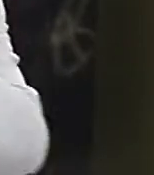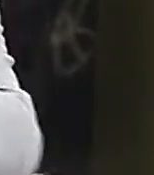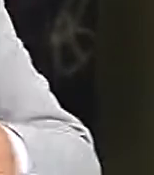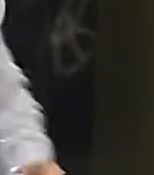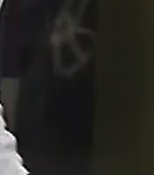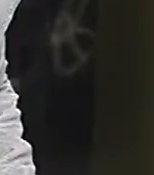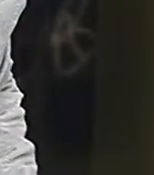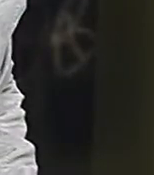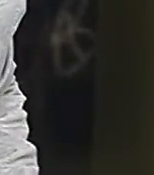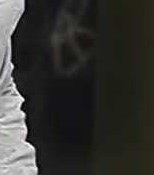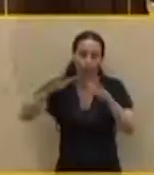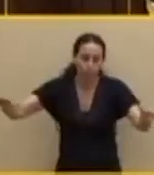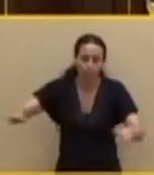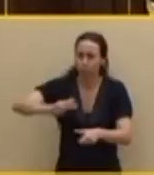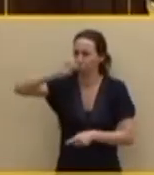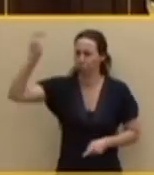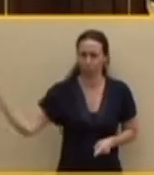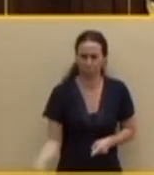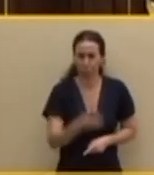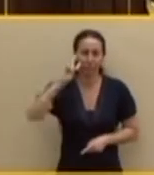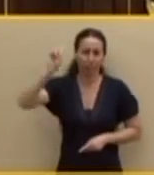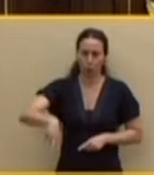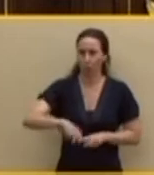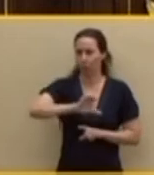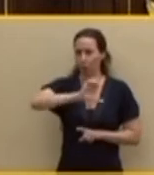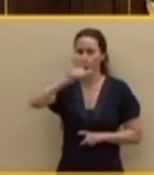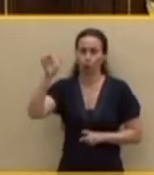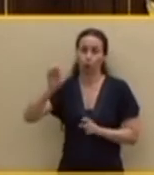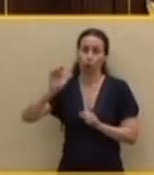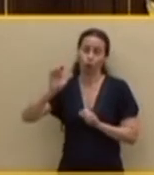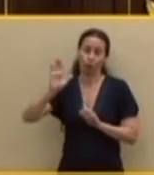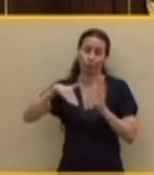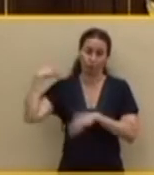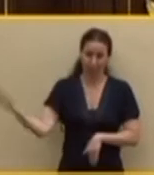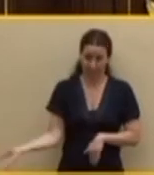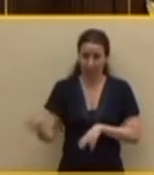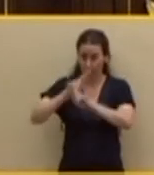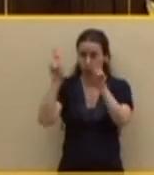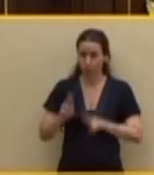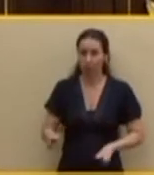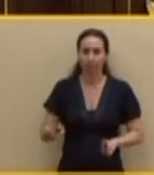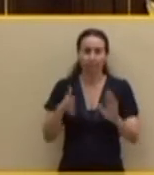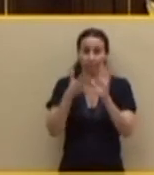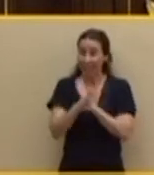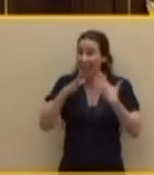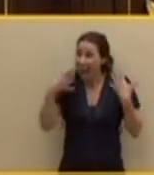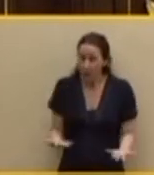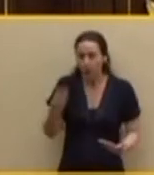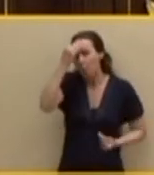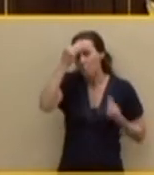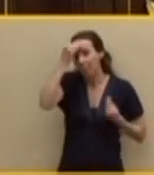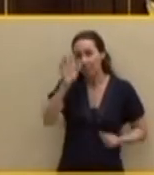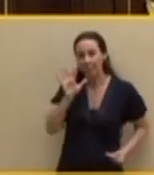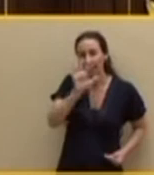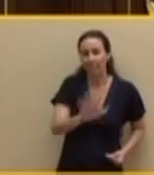futuras alianzas con todo lo que ha llovido señorías repensar el estado español supone asumir el derecho